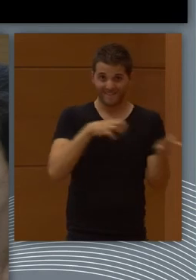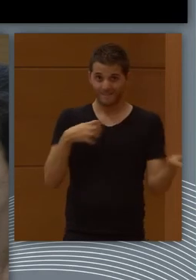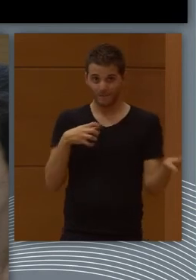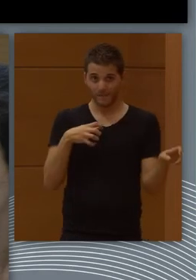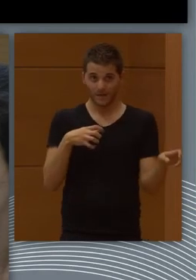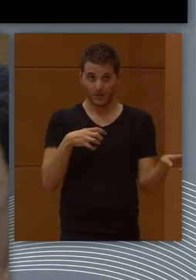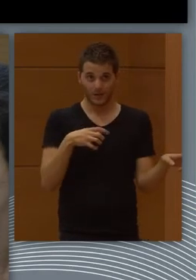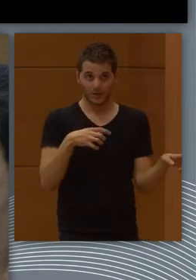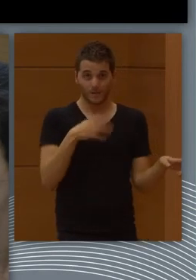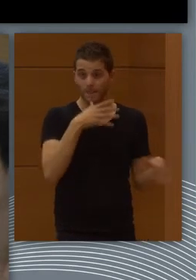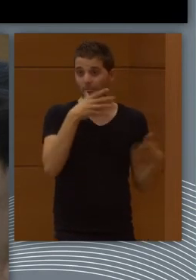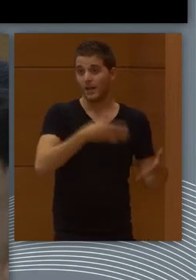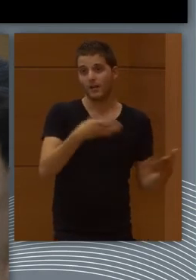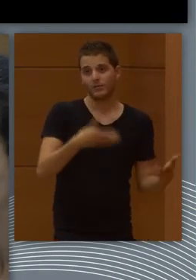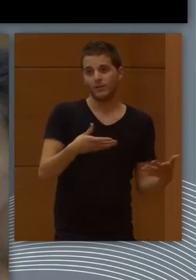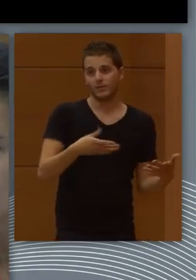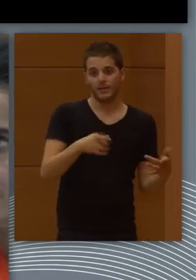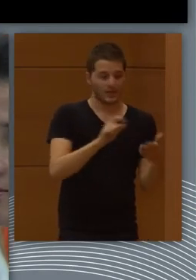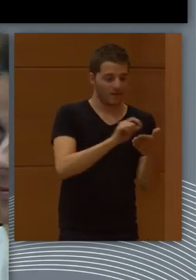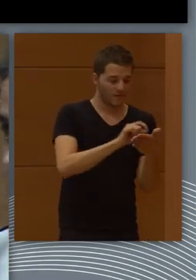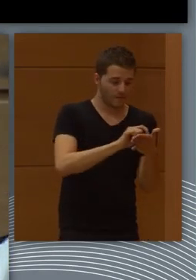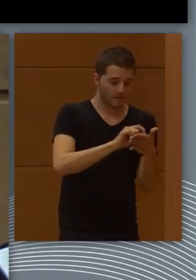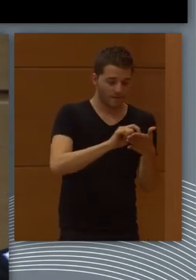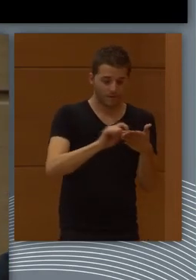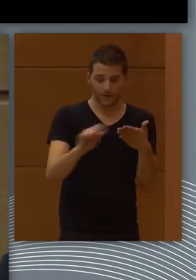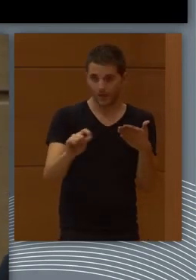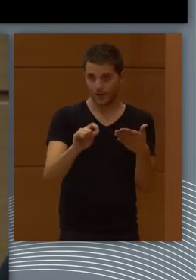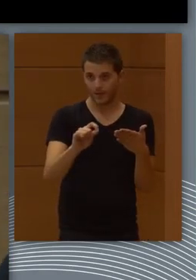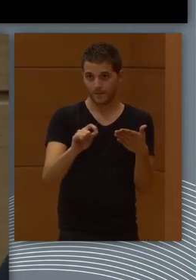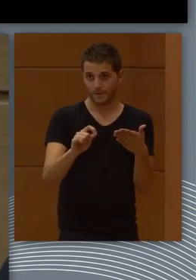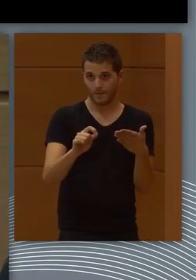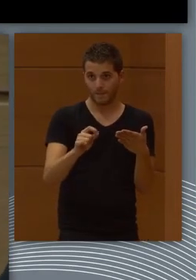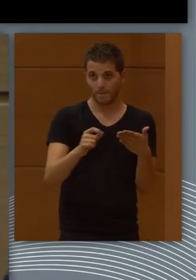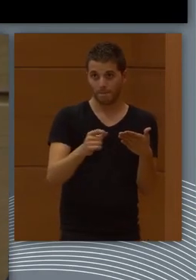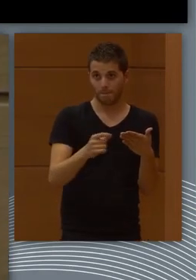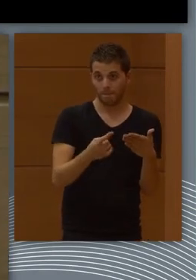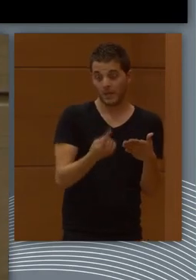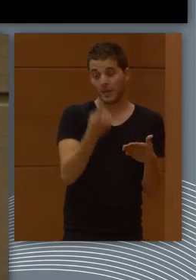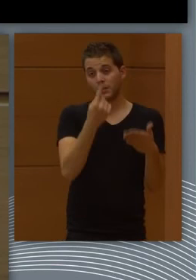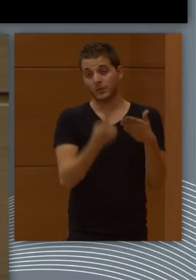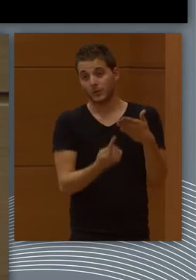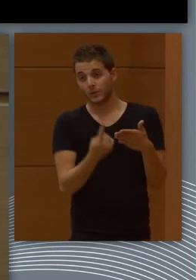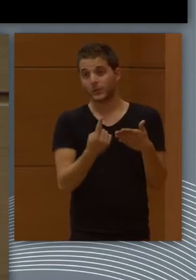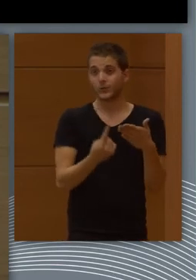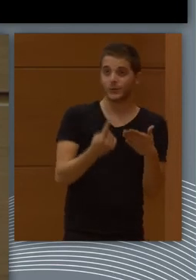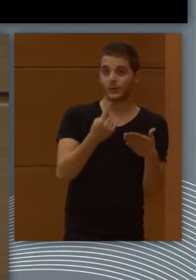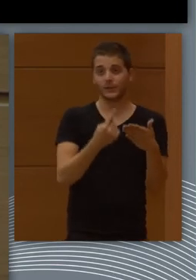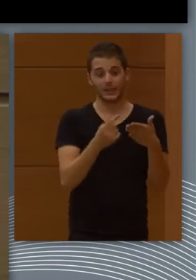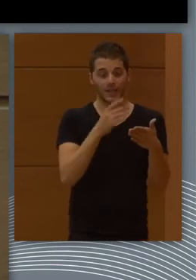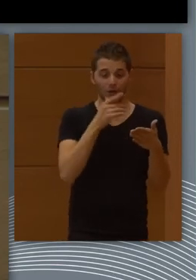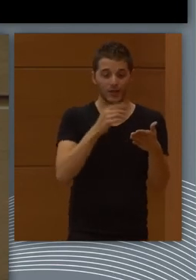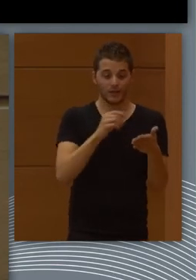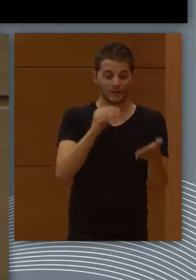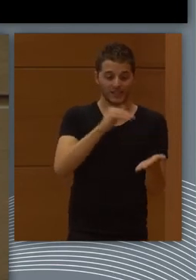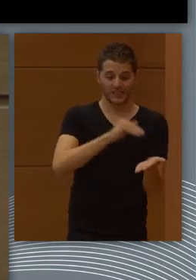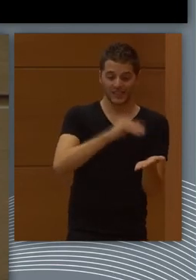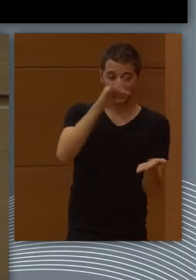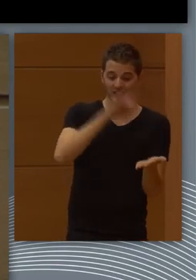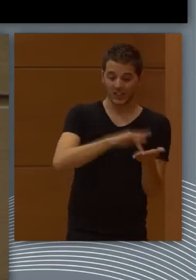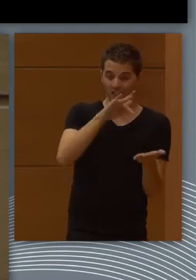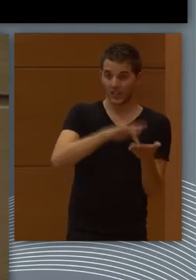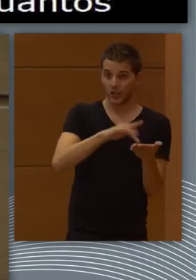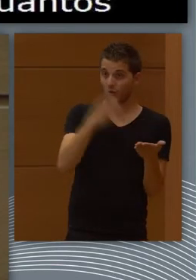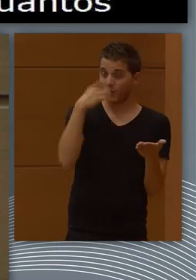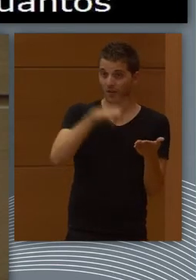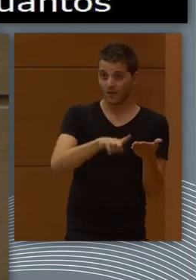núcleos actualmente es en banda magnética. Unos cuantos núcleos ya es tarjeta sin contacto, en 5